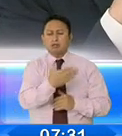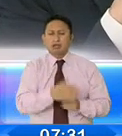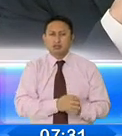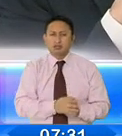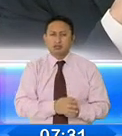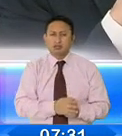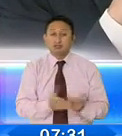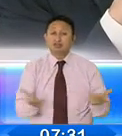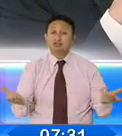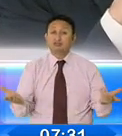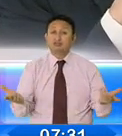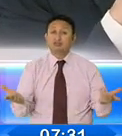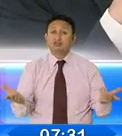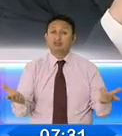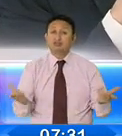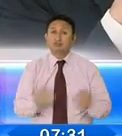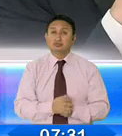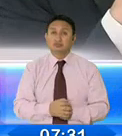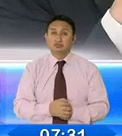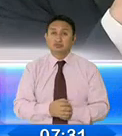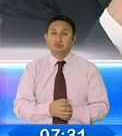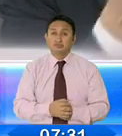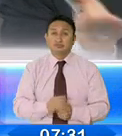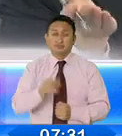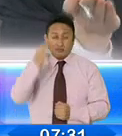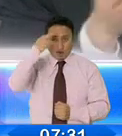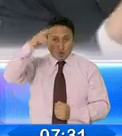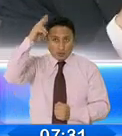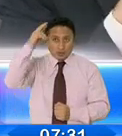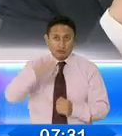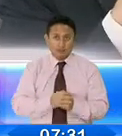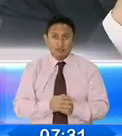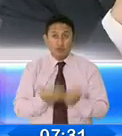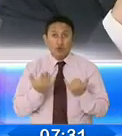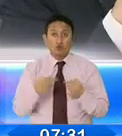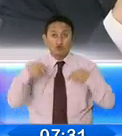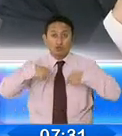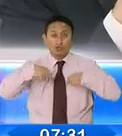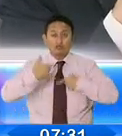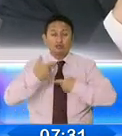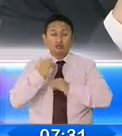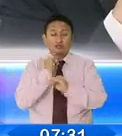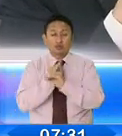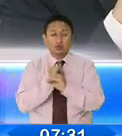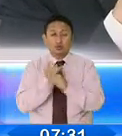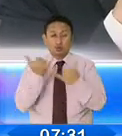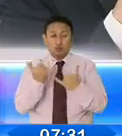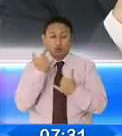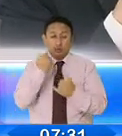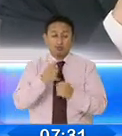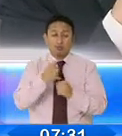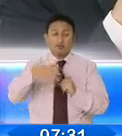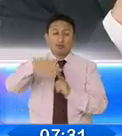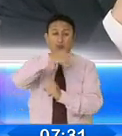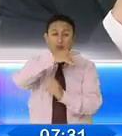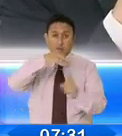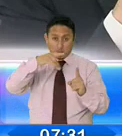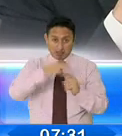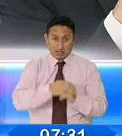Nosotros, Roberto, la realidad con la que las instituciones nos encontramos en un parque.